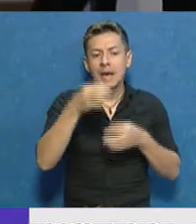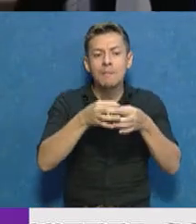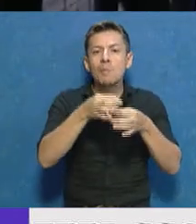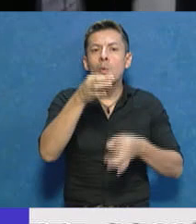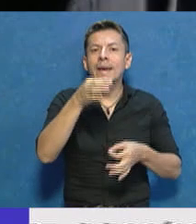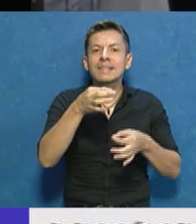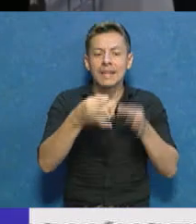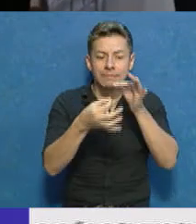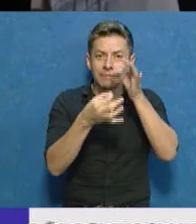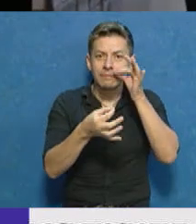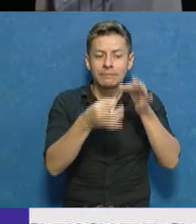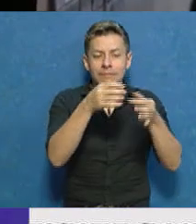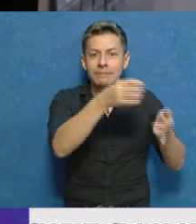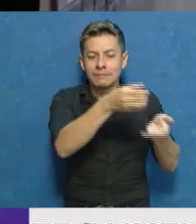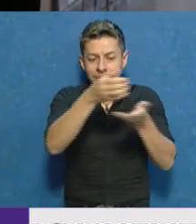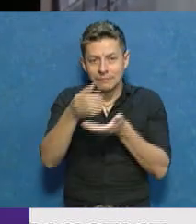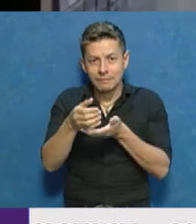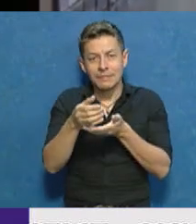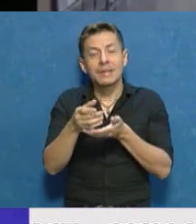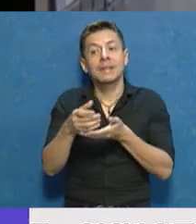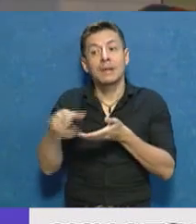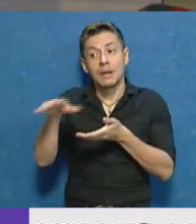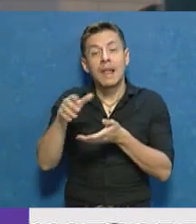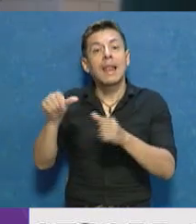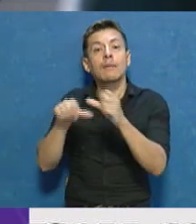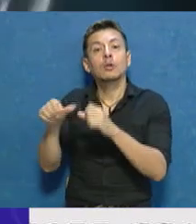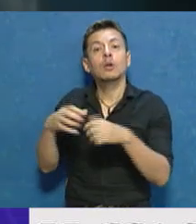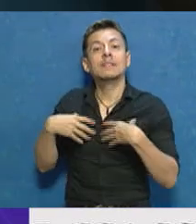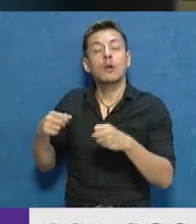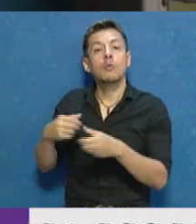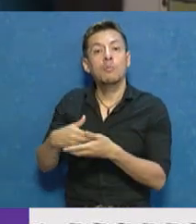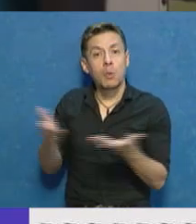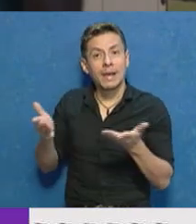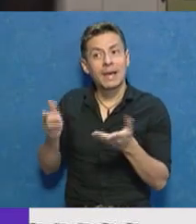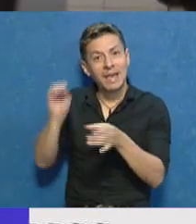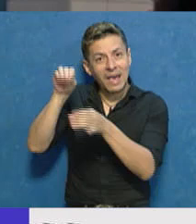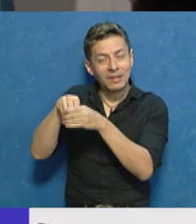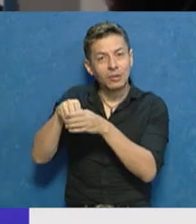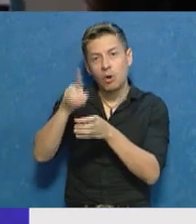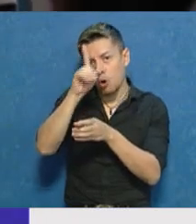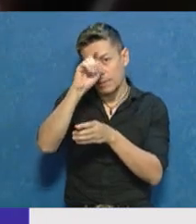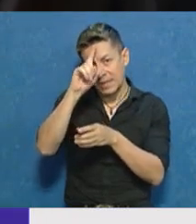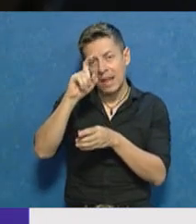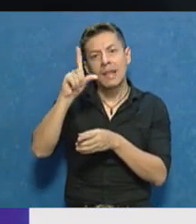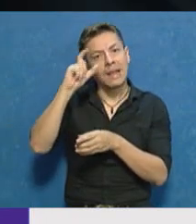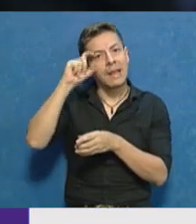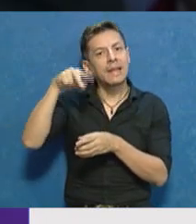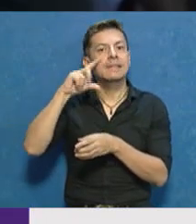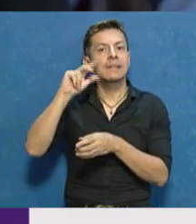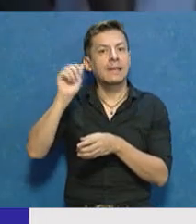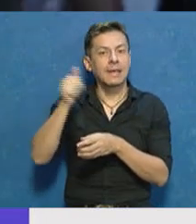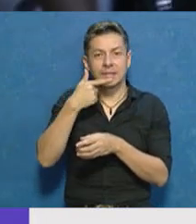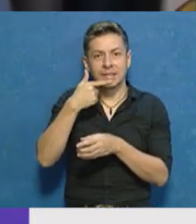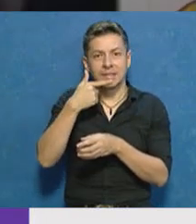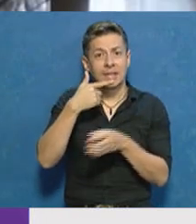recibida en el Laboratorio de Salud Pública que se encuentra dentro del predio del hospital de Encinas. ¿Ya ha llegado? ¿Está llegando? Sí, no ha llegado,